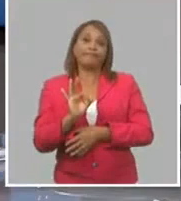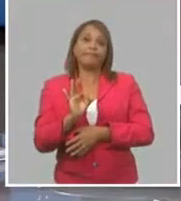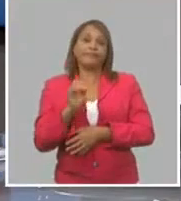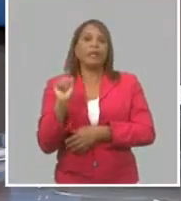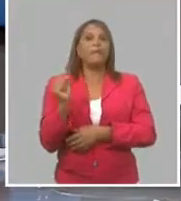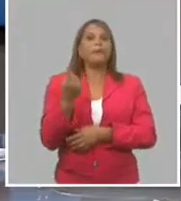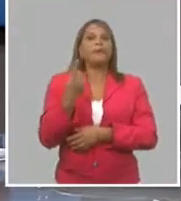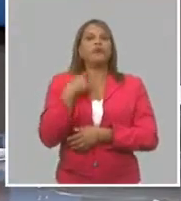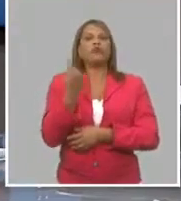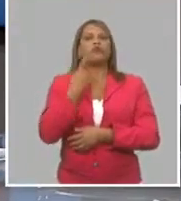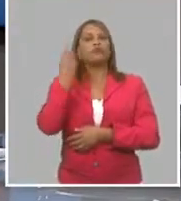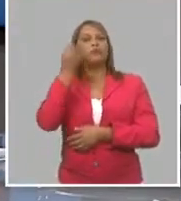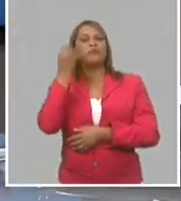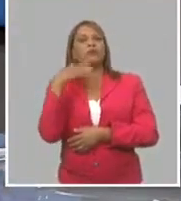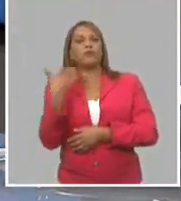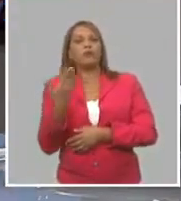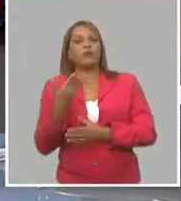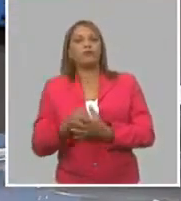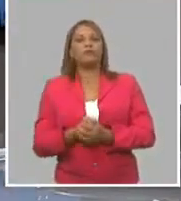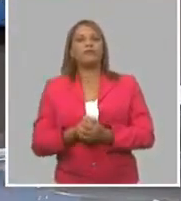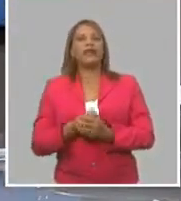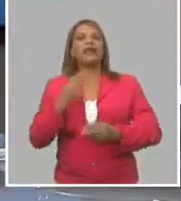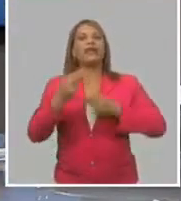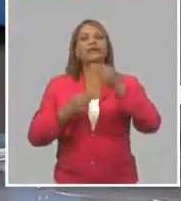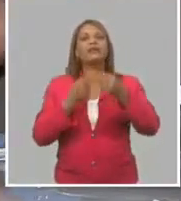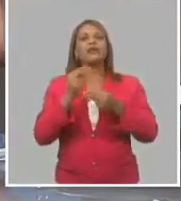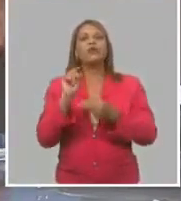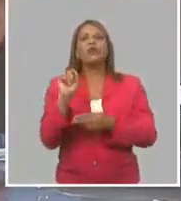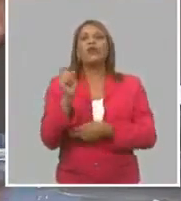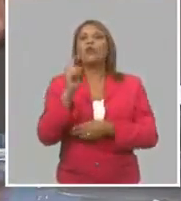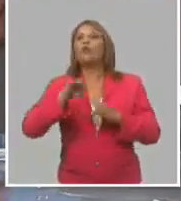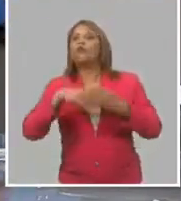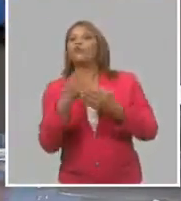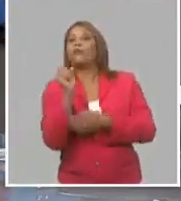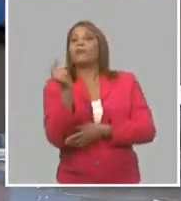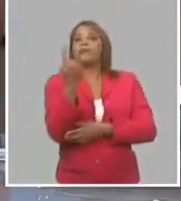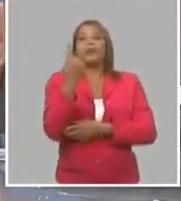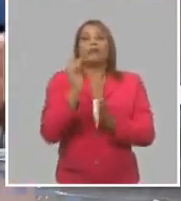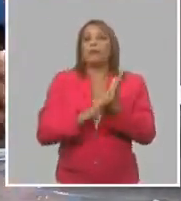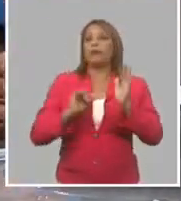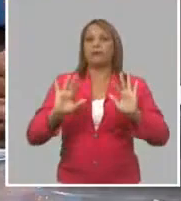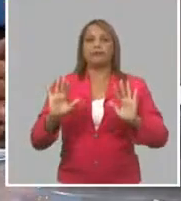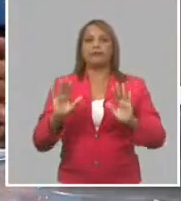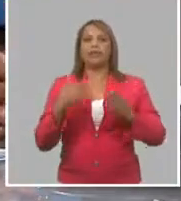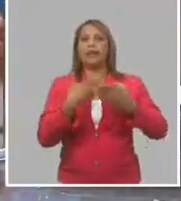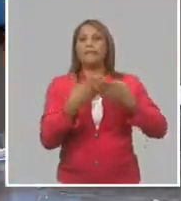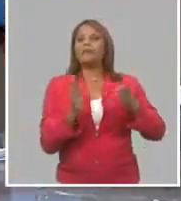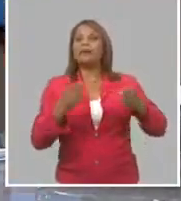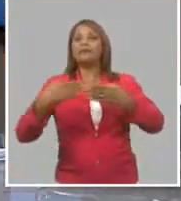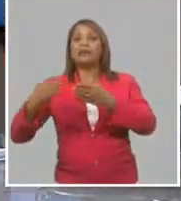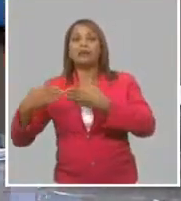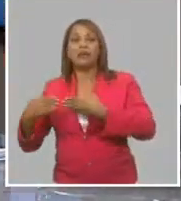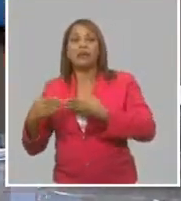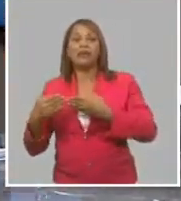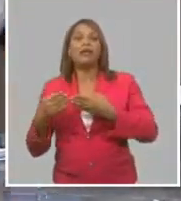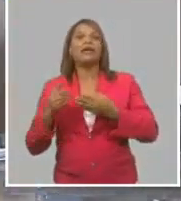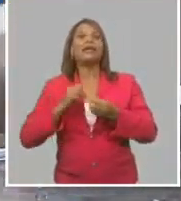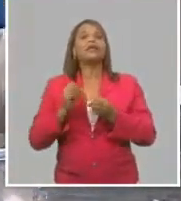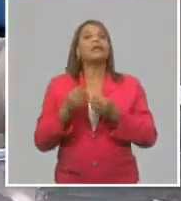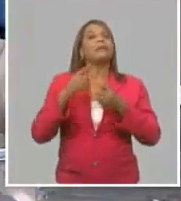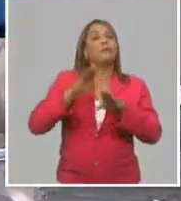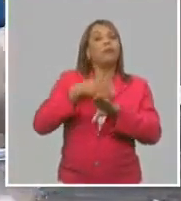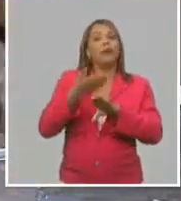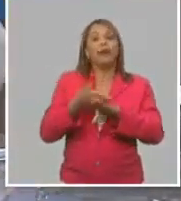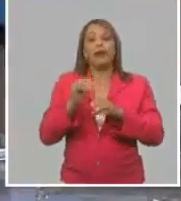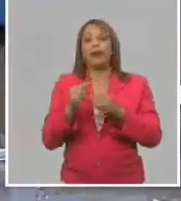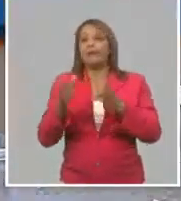primero nosotros estamos pensando que esto habrá que hacerlo un día primero de un mes porque las empresas tienen que cerrar estados financieros y abrir no estoy